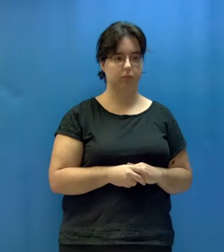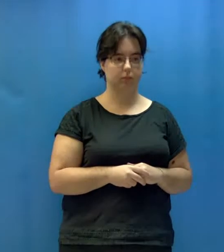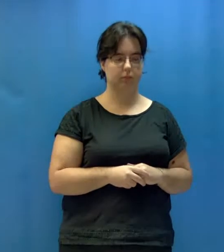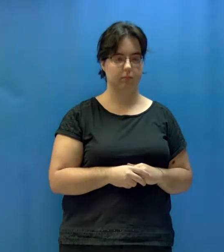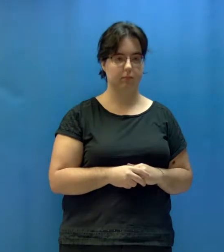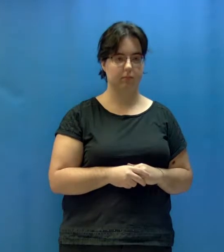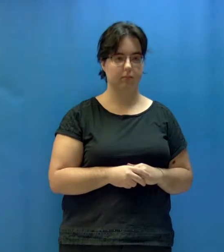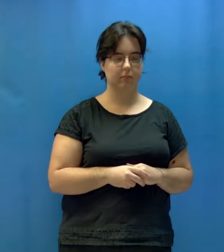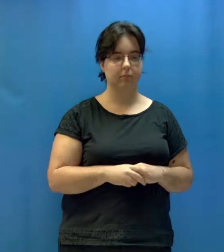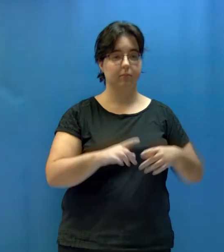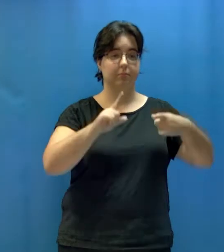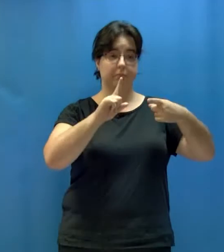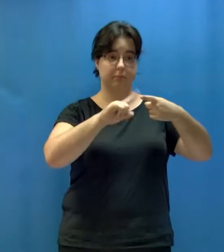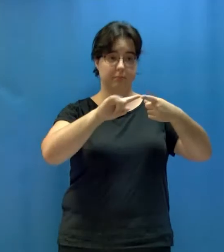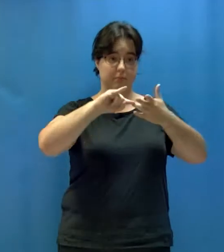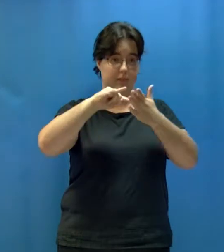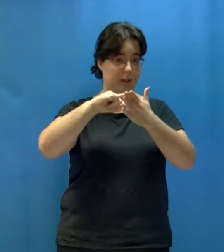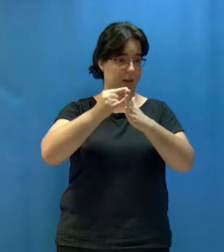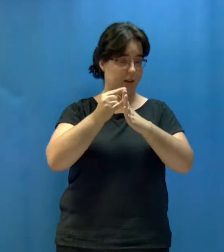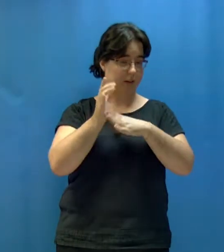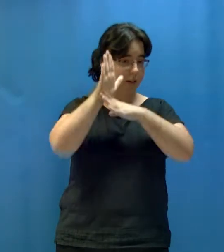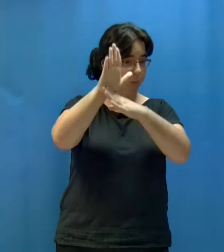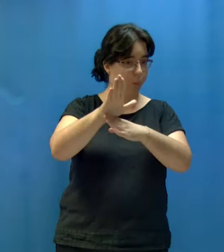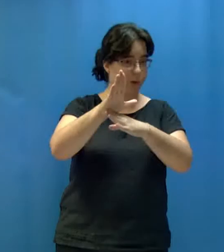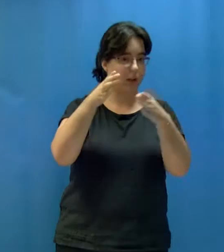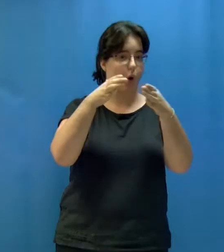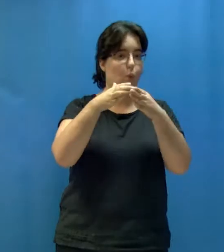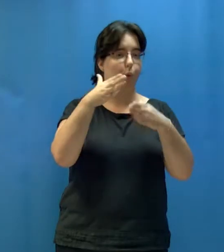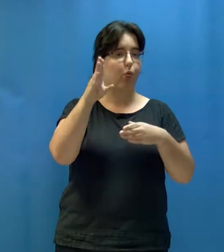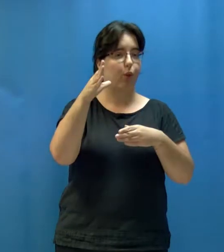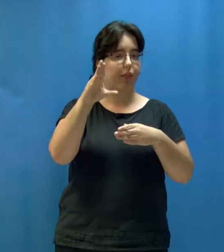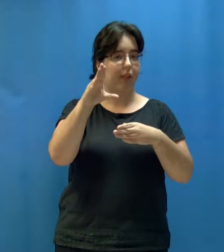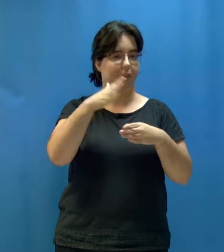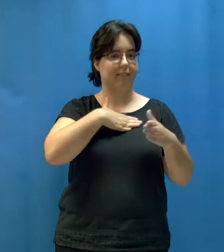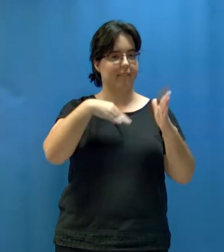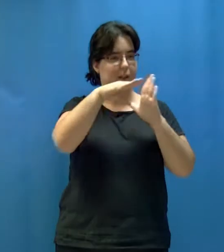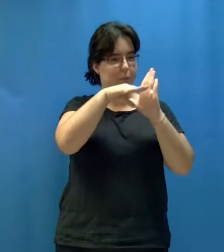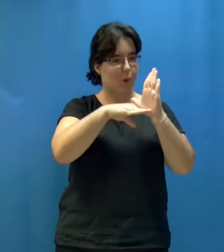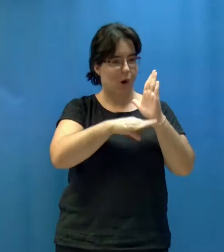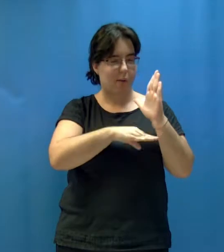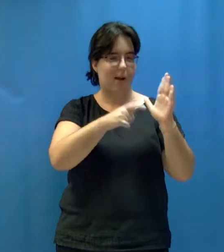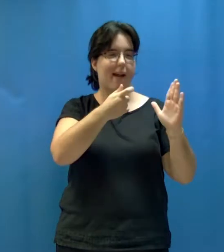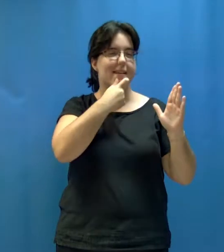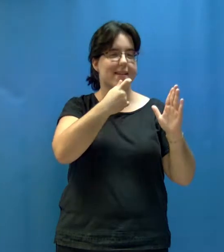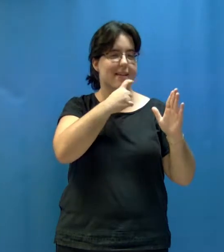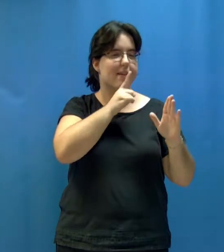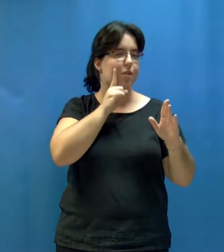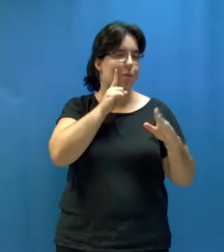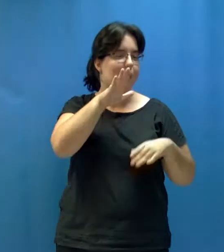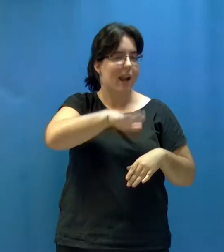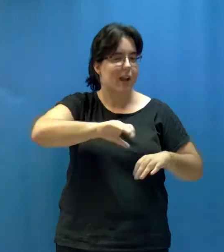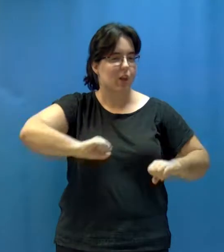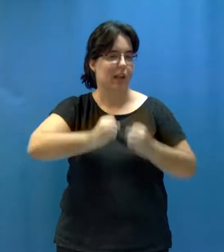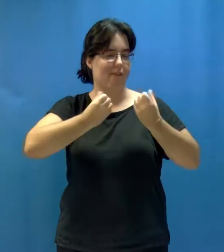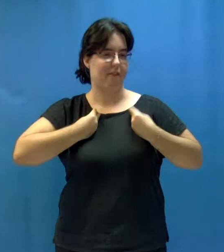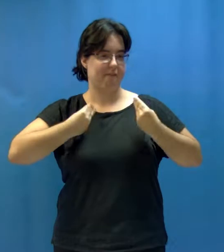Vale, buenas. La primera iniciativa es una propuesta del Grupo Ciudadanos para impulsar el programa Case Save Lives en los centros educativos de Castellón, que la